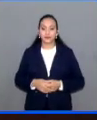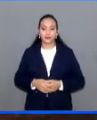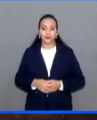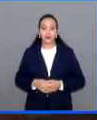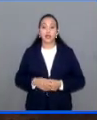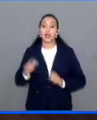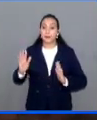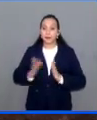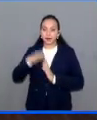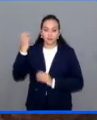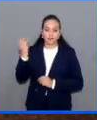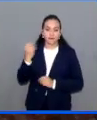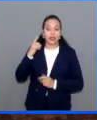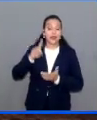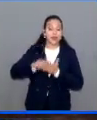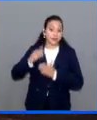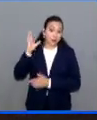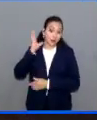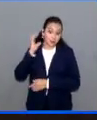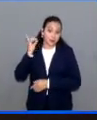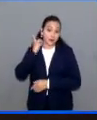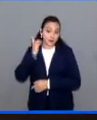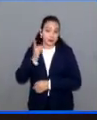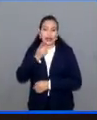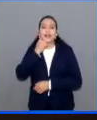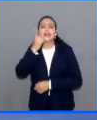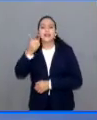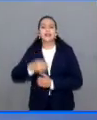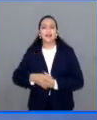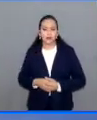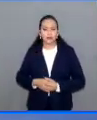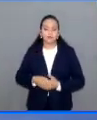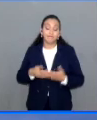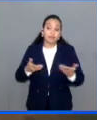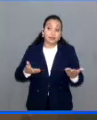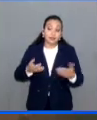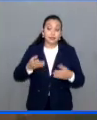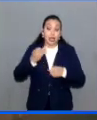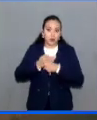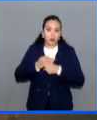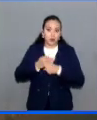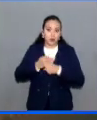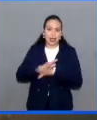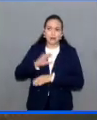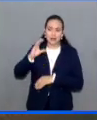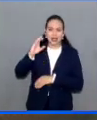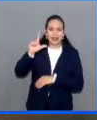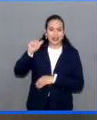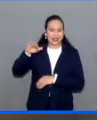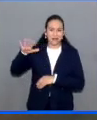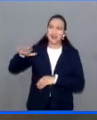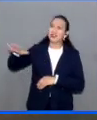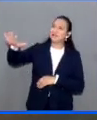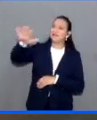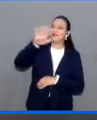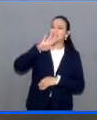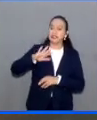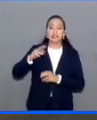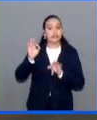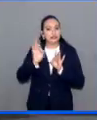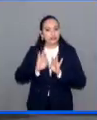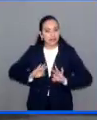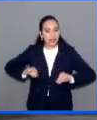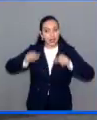la Cámara de Diputados, indicó que ante la emergencia del cambio climático es indispensable atender este tipo de casos